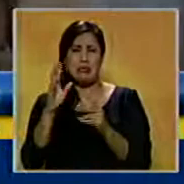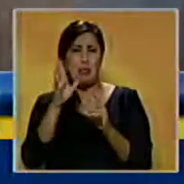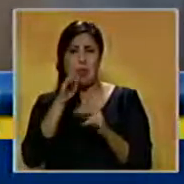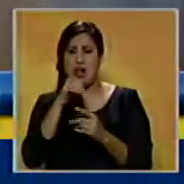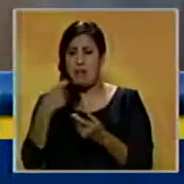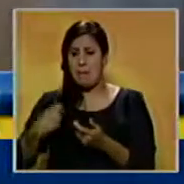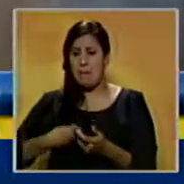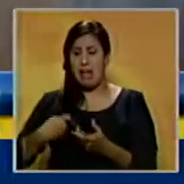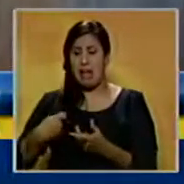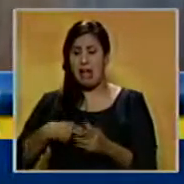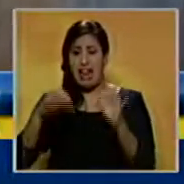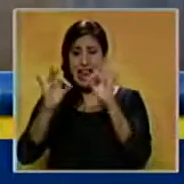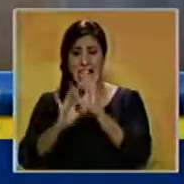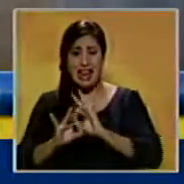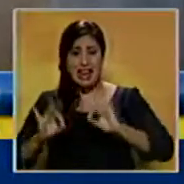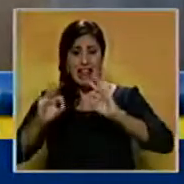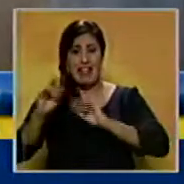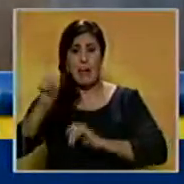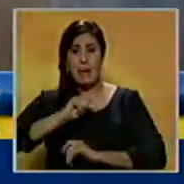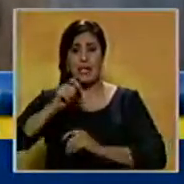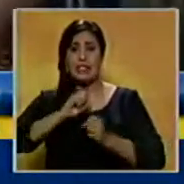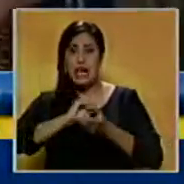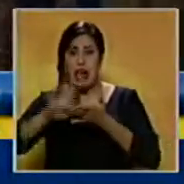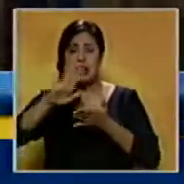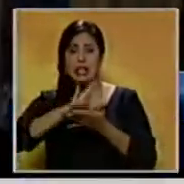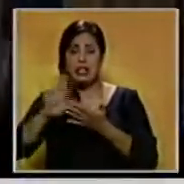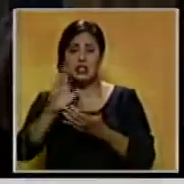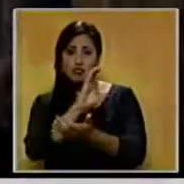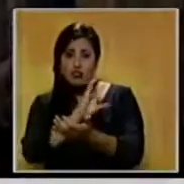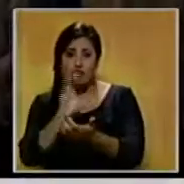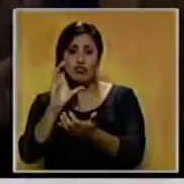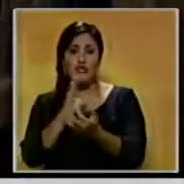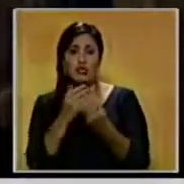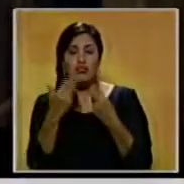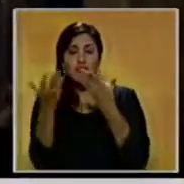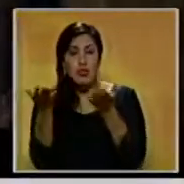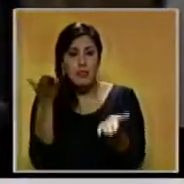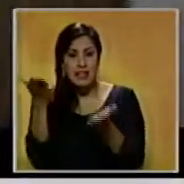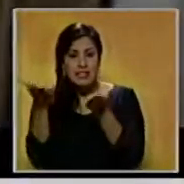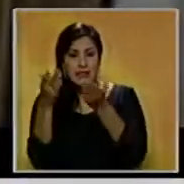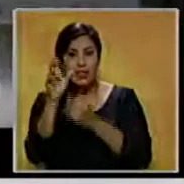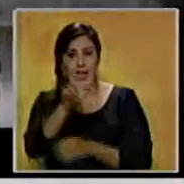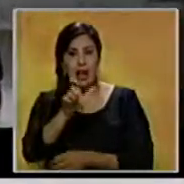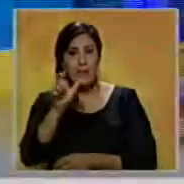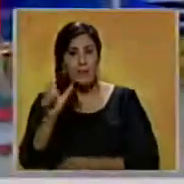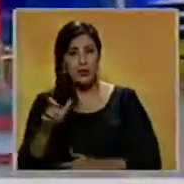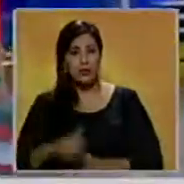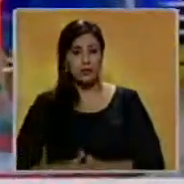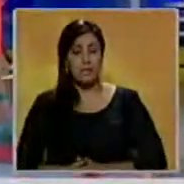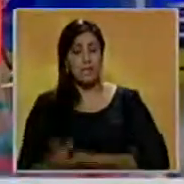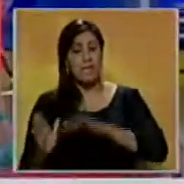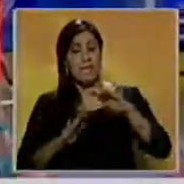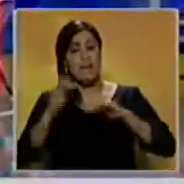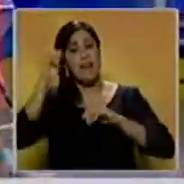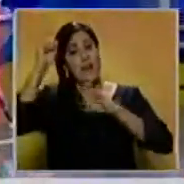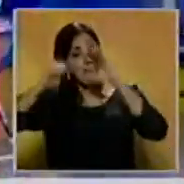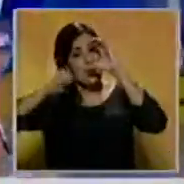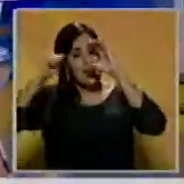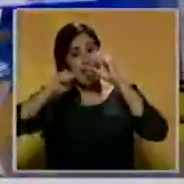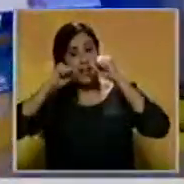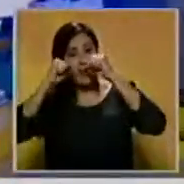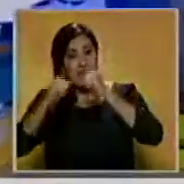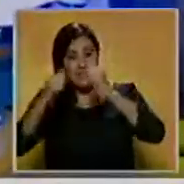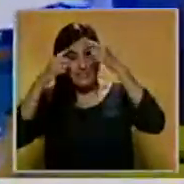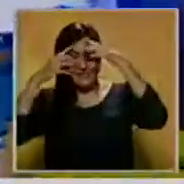recibir remuneración alguna por los meses gratuitos de música que ofrecen a sus usuarios. Y la película Intensamente